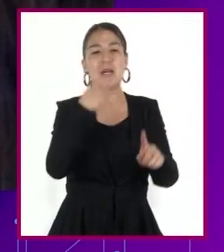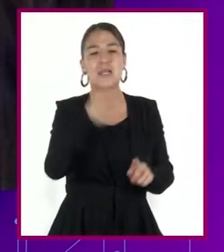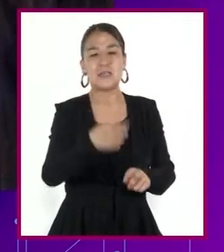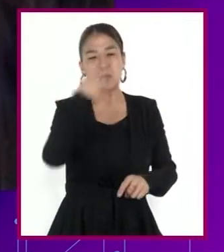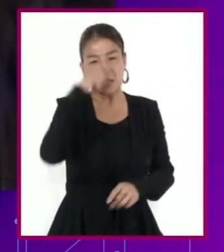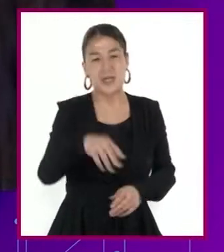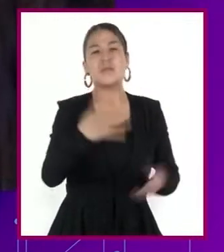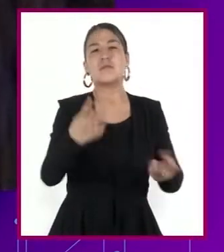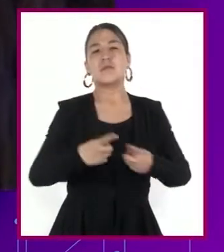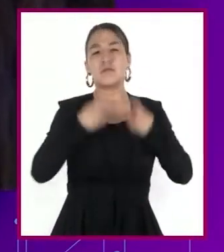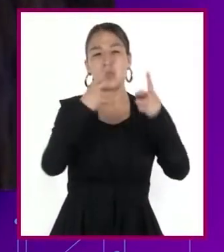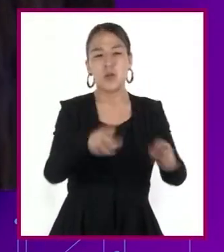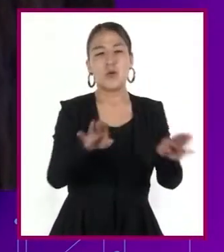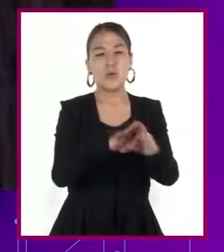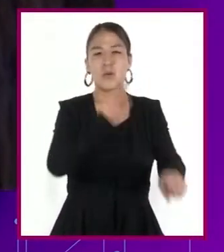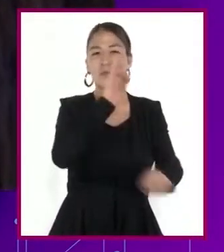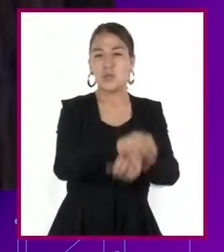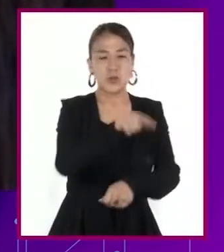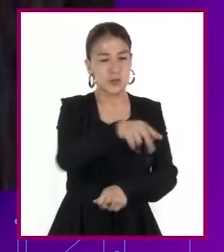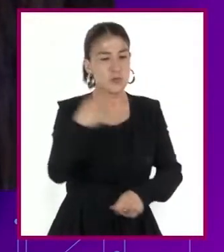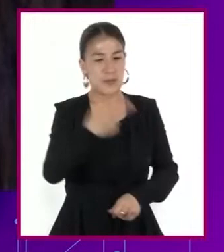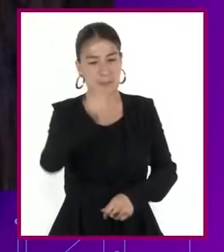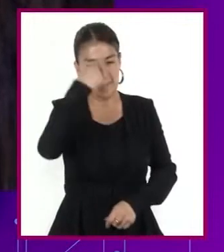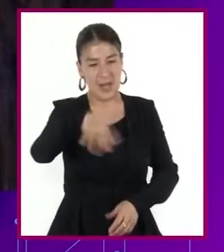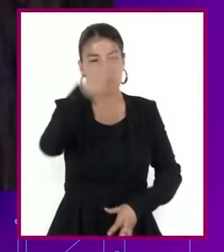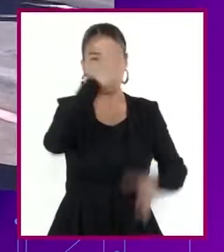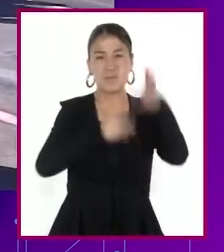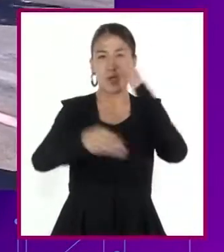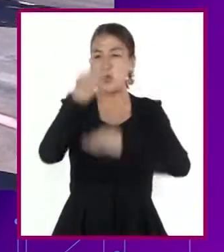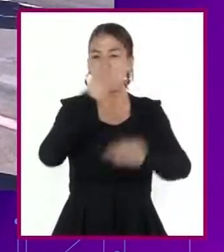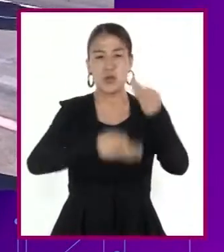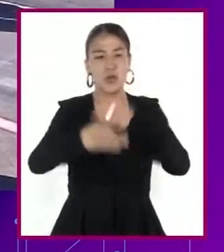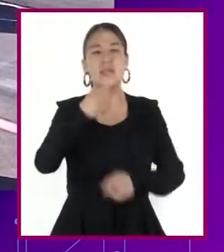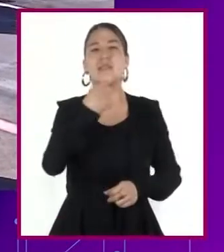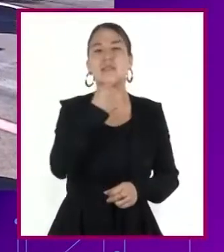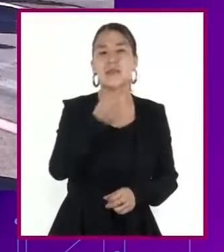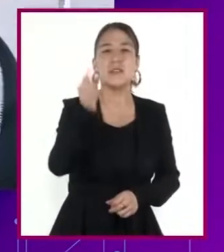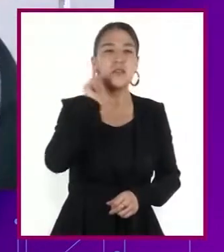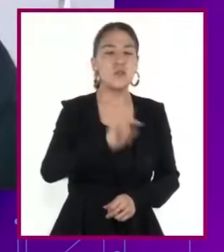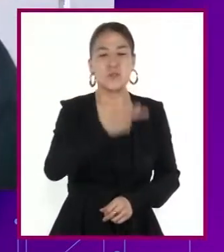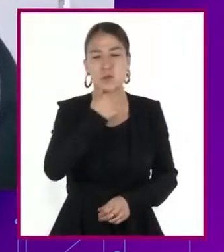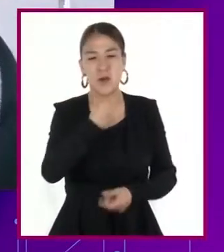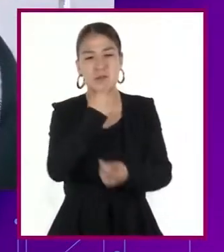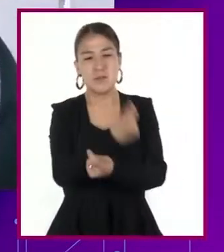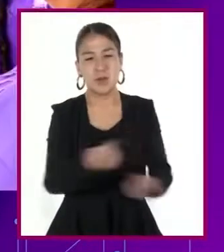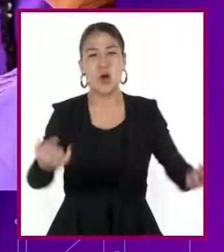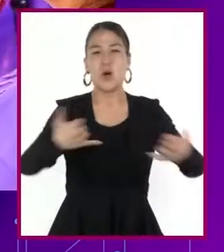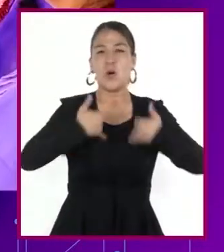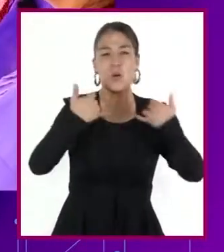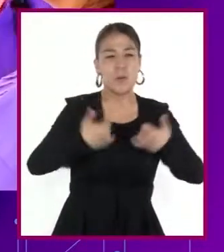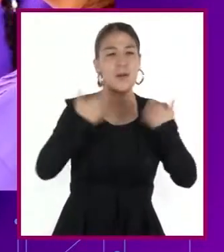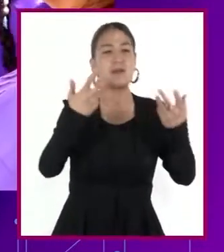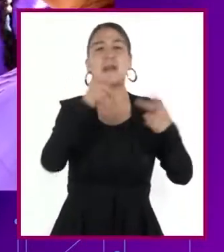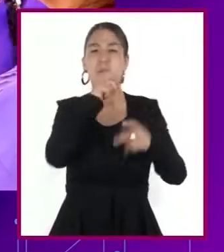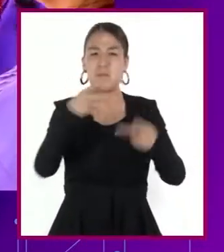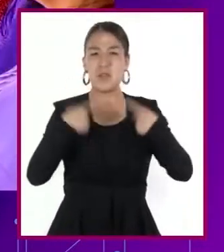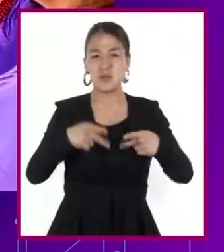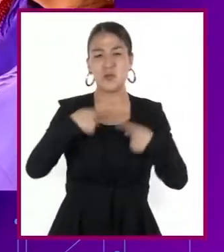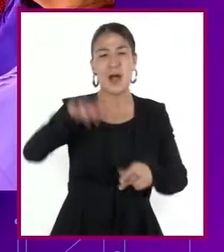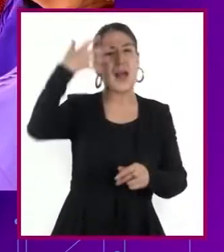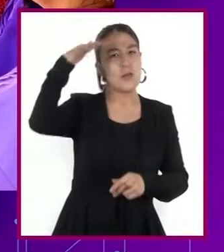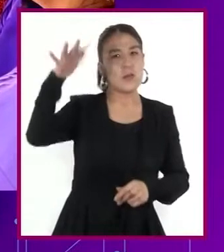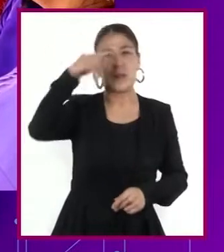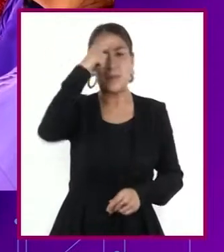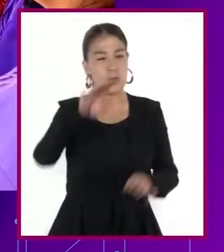para garantizar que las necesidades básicas de aprendizaje de todos, niños y niñas, jóvenes y personas de edad adulta, se